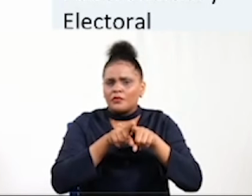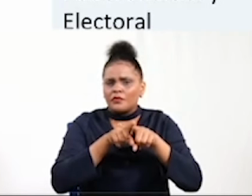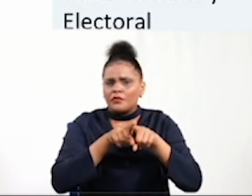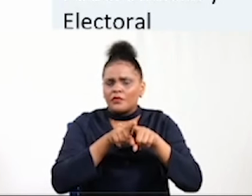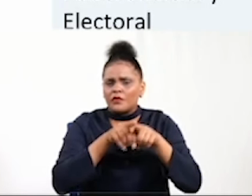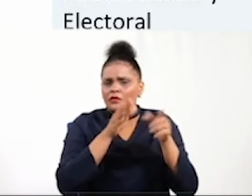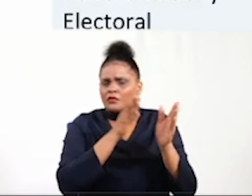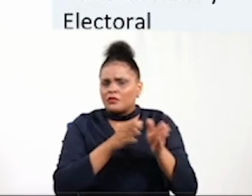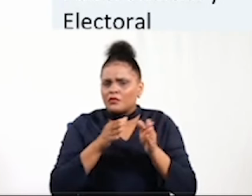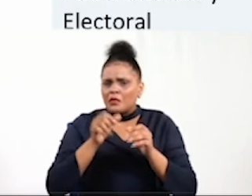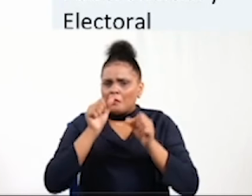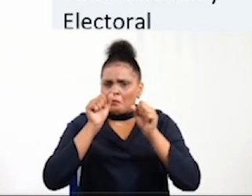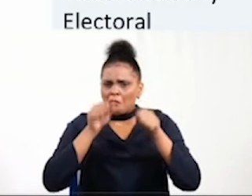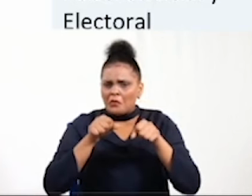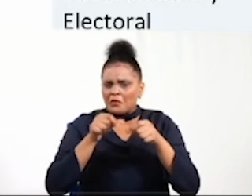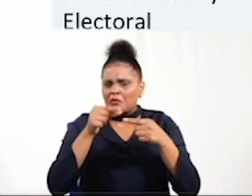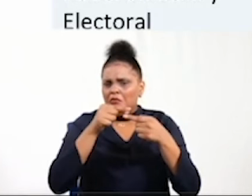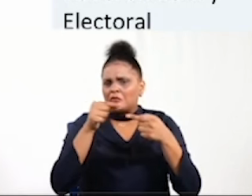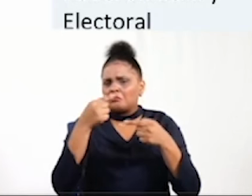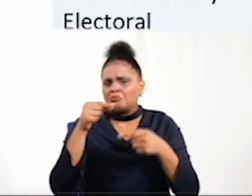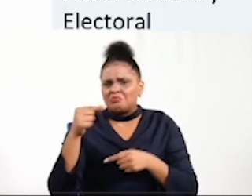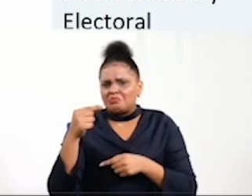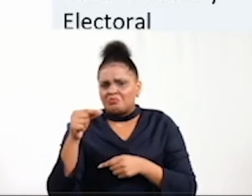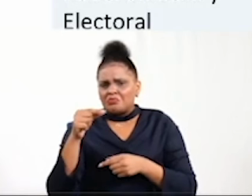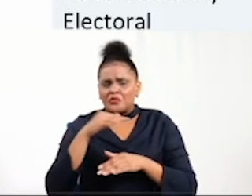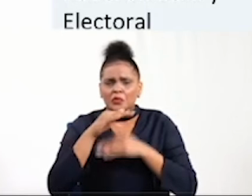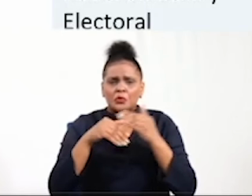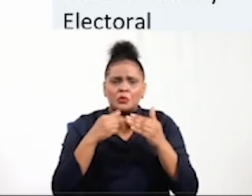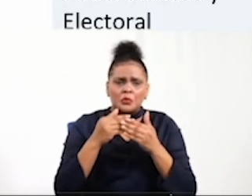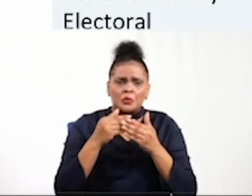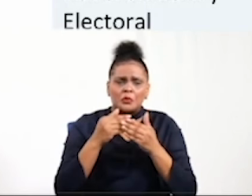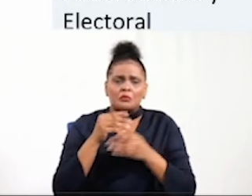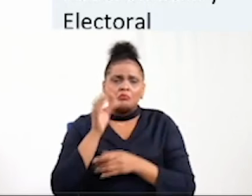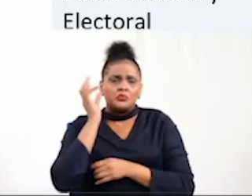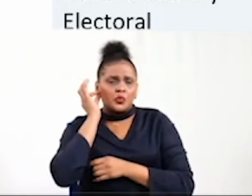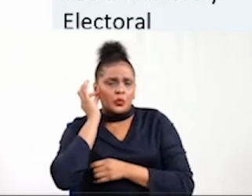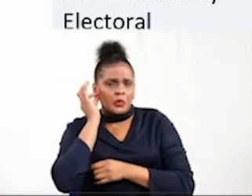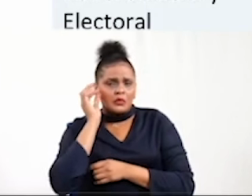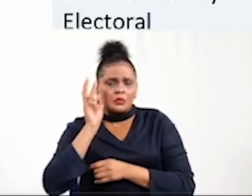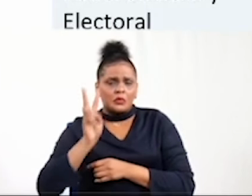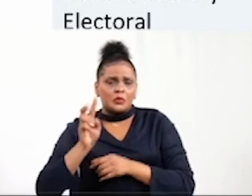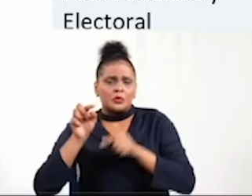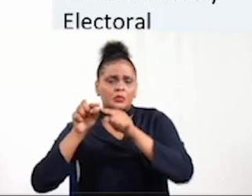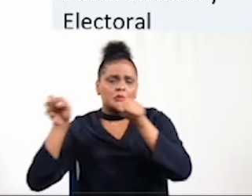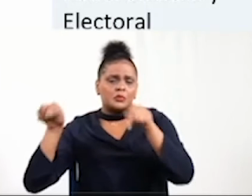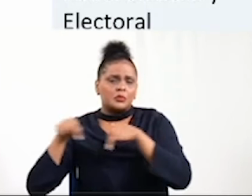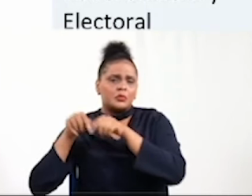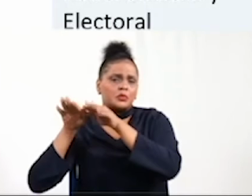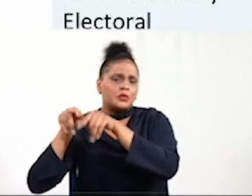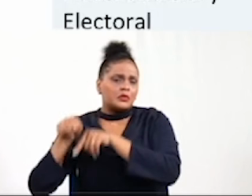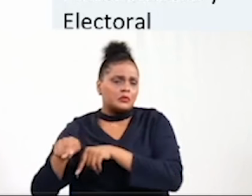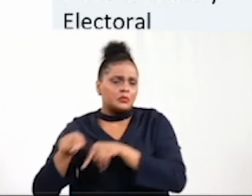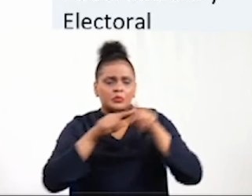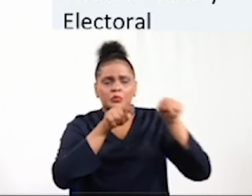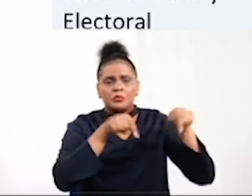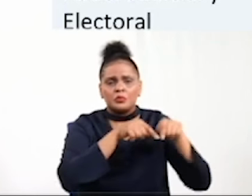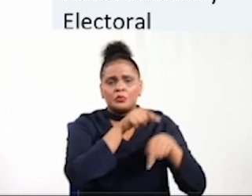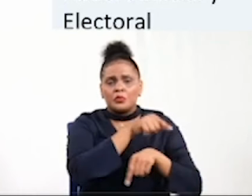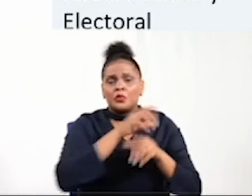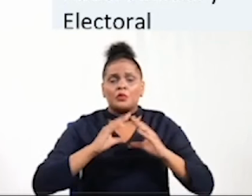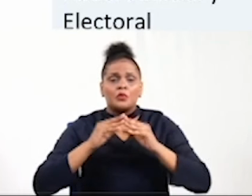lo que encontramos fueron graves déficits no había ninguna mujer en la mesa directiva ni siquiera el 10 por ciento de las comisiones